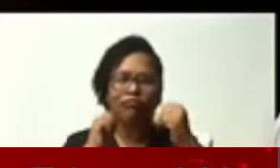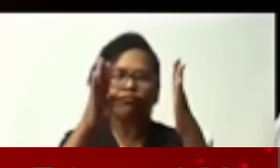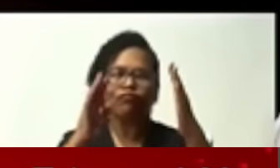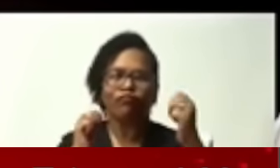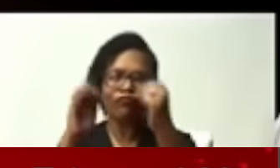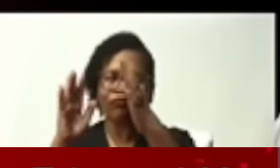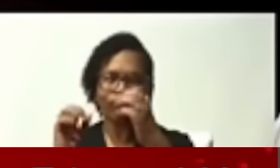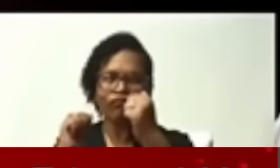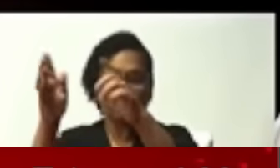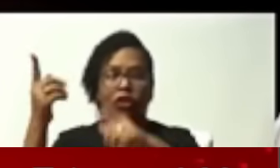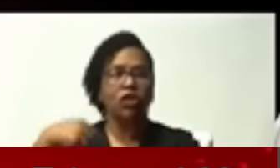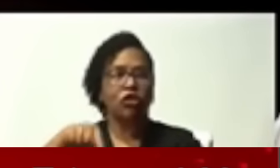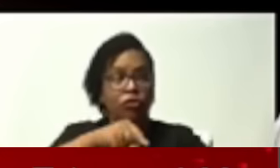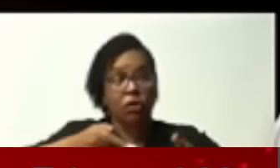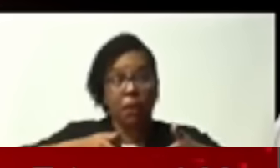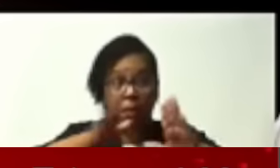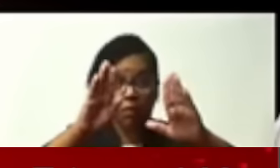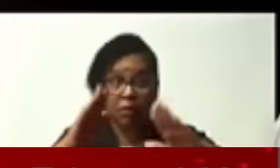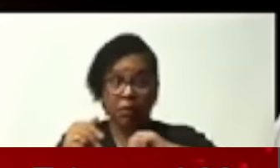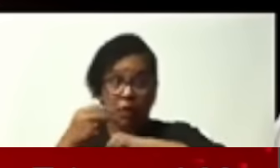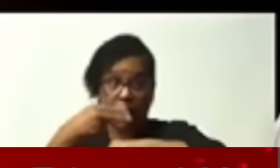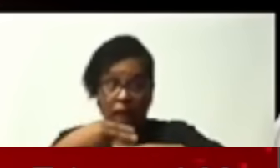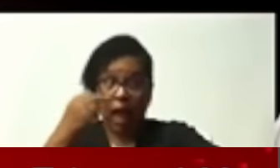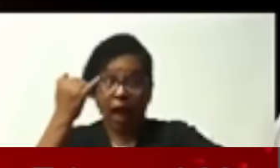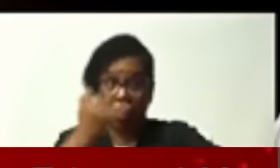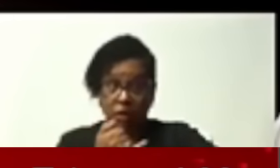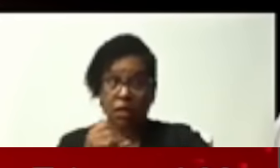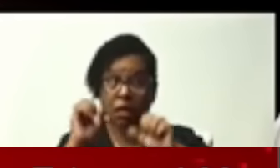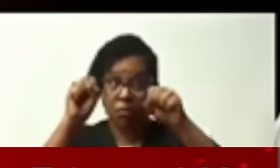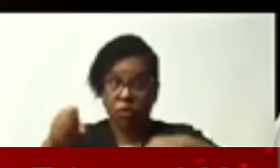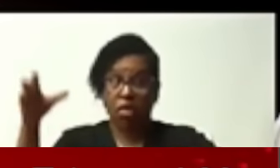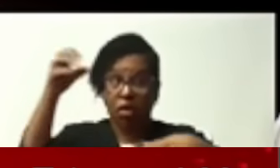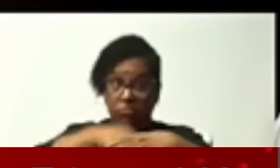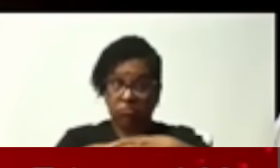permitiremos que ni Haití ni ninguna otra nación intervenga en los intereses